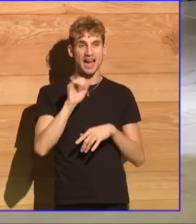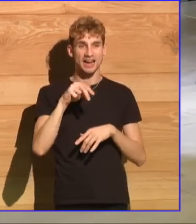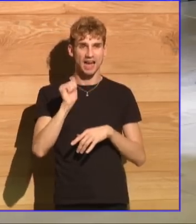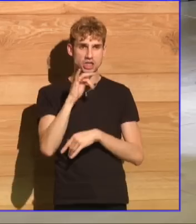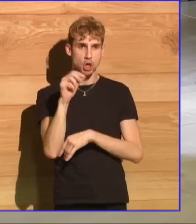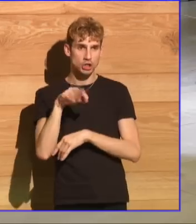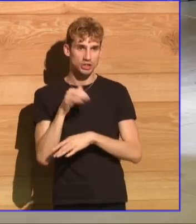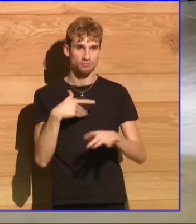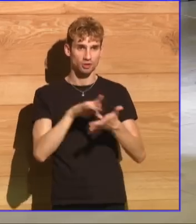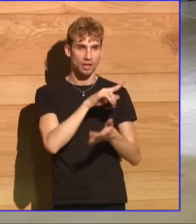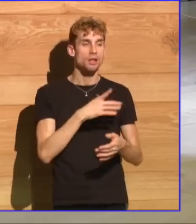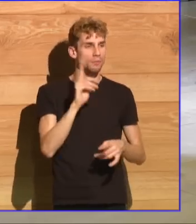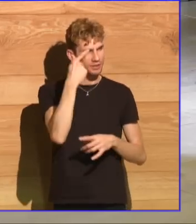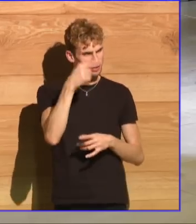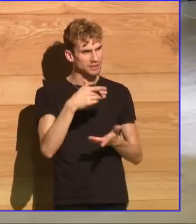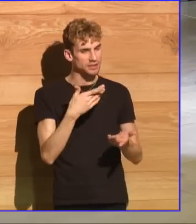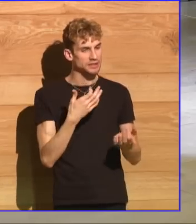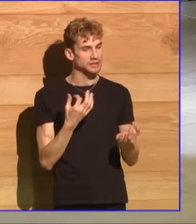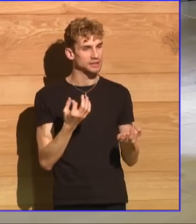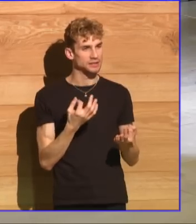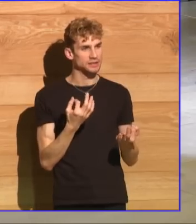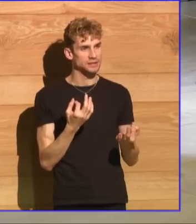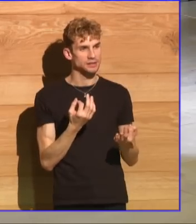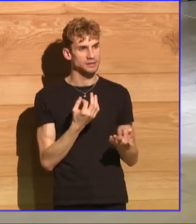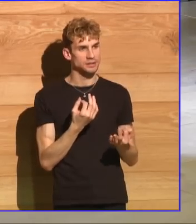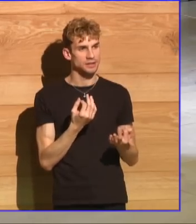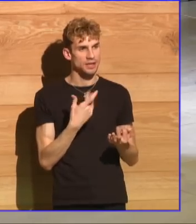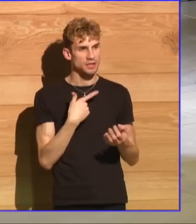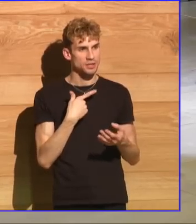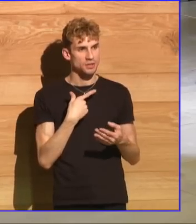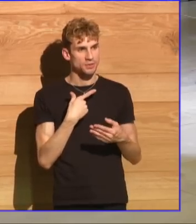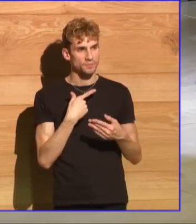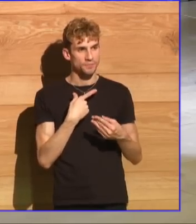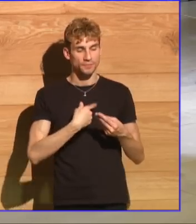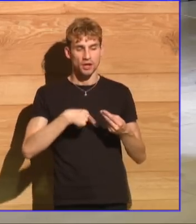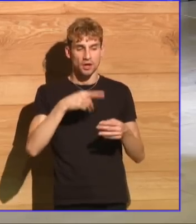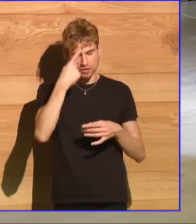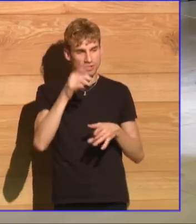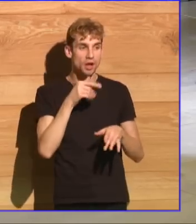Os he contado que lo conocí. No, Javi. No. Lo que pasa es que no sé en qué términos, pero lo conocí.